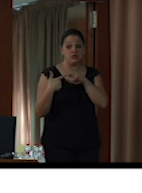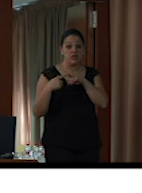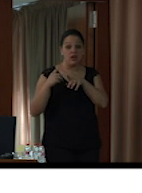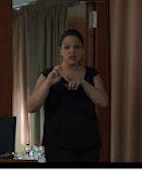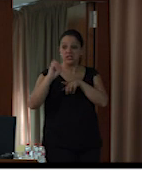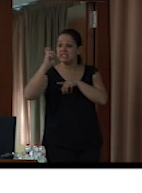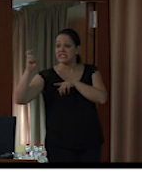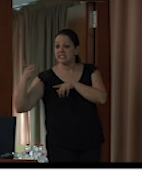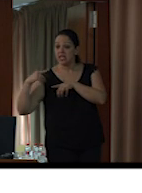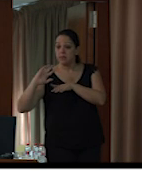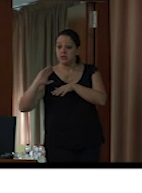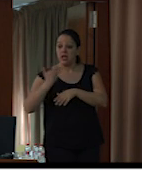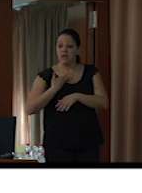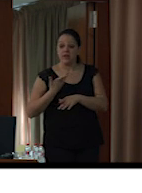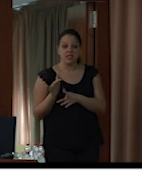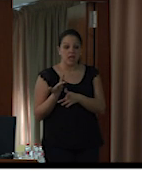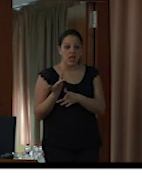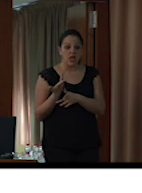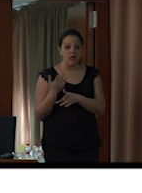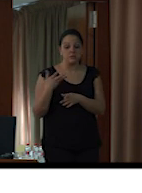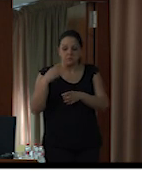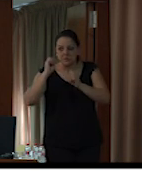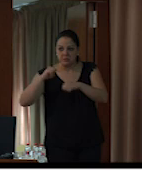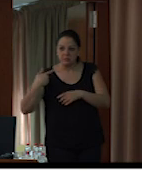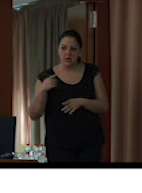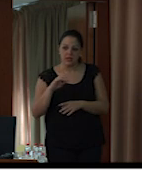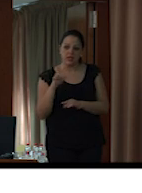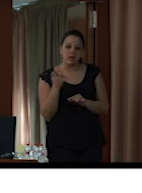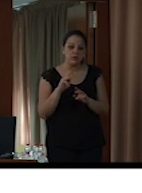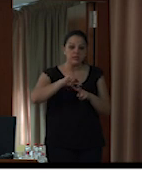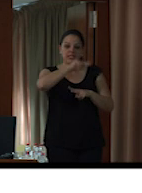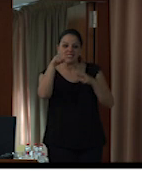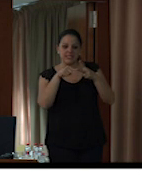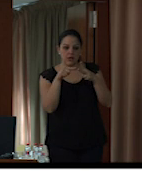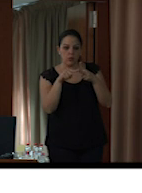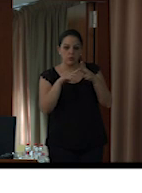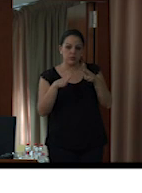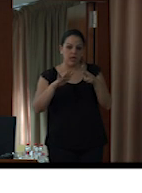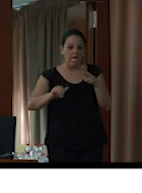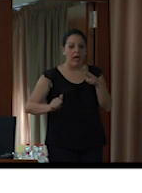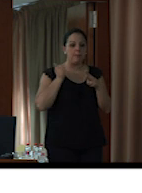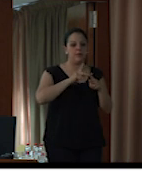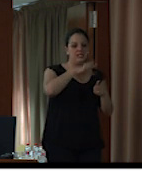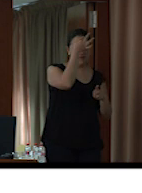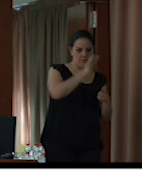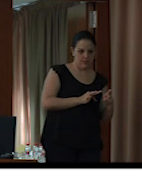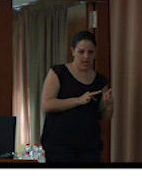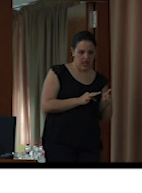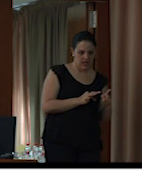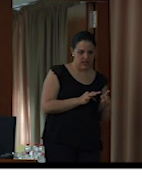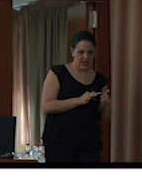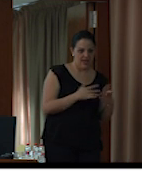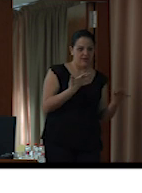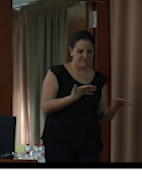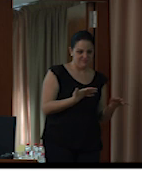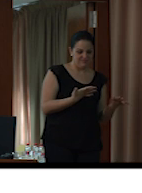y que tienen como efecto secundario una diana terapéutica la fibromialgia. Vamos a hablar un poquito del tratamiento.